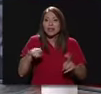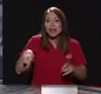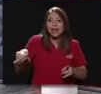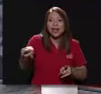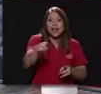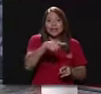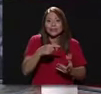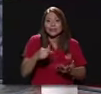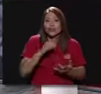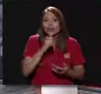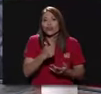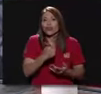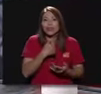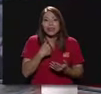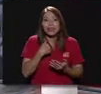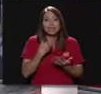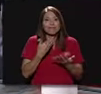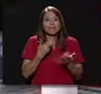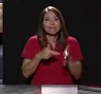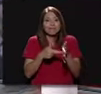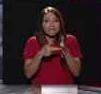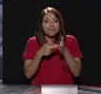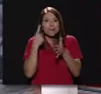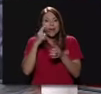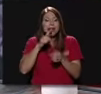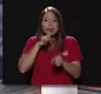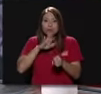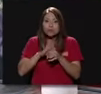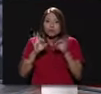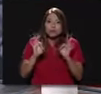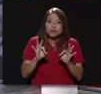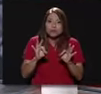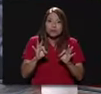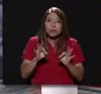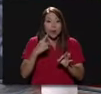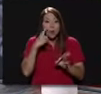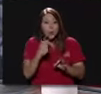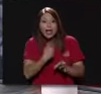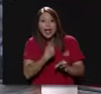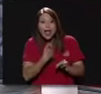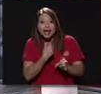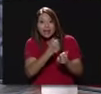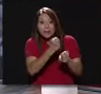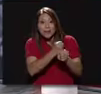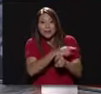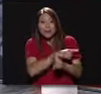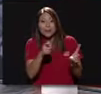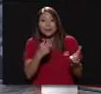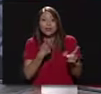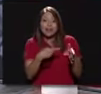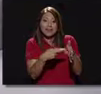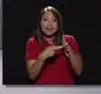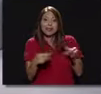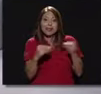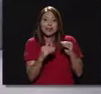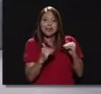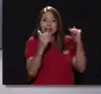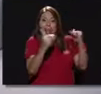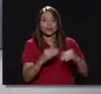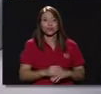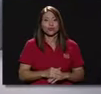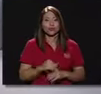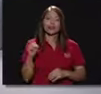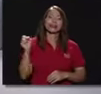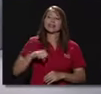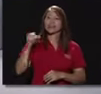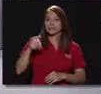limitada capacidad de obtener los empleos que se están ofreciendo en el mercado, que tienen expectativas más altas? Sí, y siguiendo en la línea que